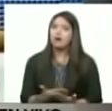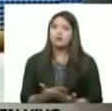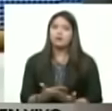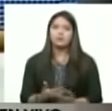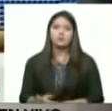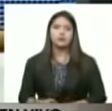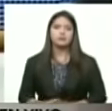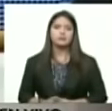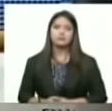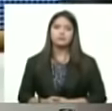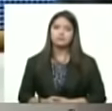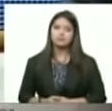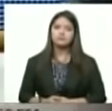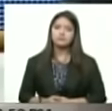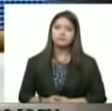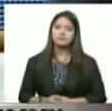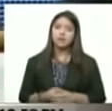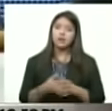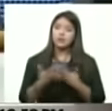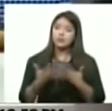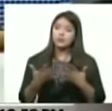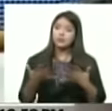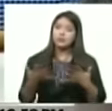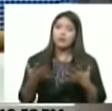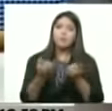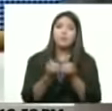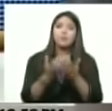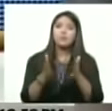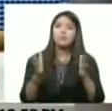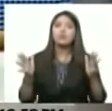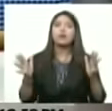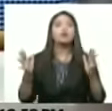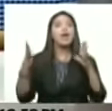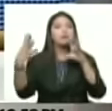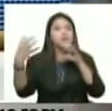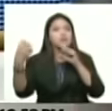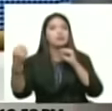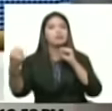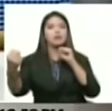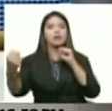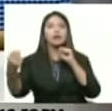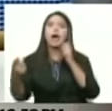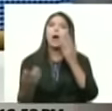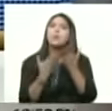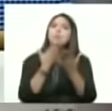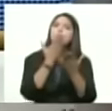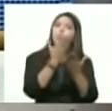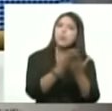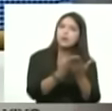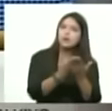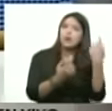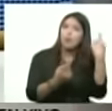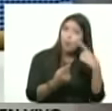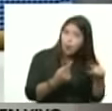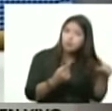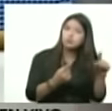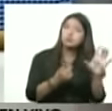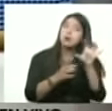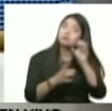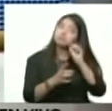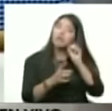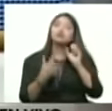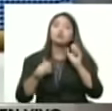voluntad, estamos abriendo las compuertas del entendimiento para propuestas diversas, aspiraba